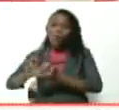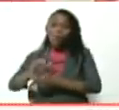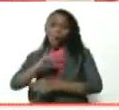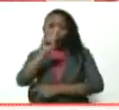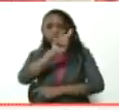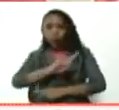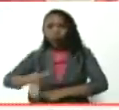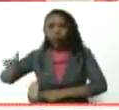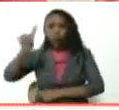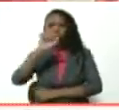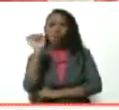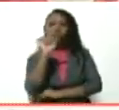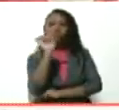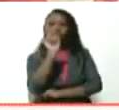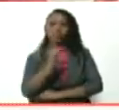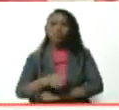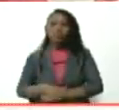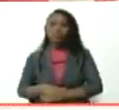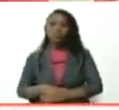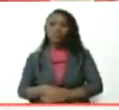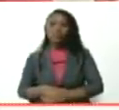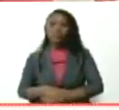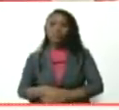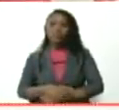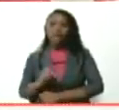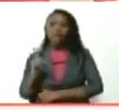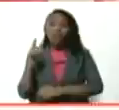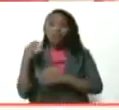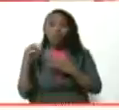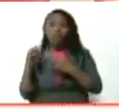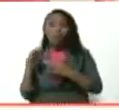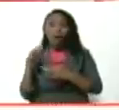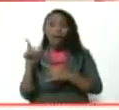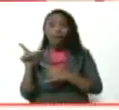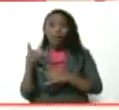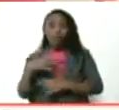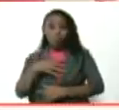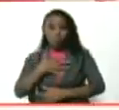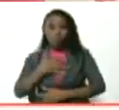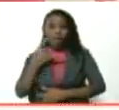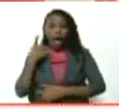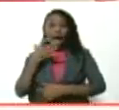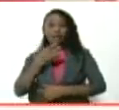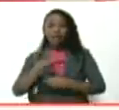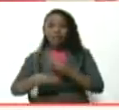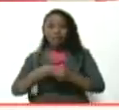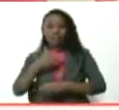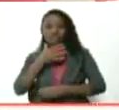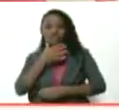del vehículo. En condiciones normales eso pudiera ser facilito resolverlo.